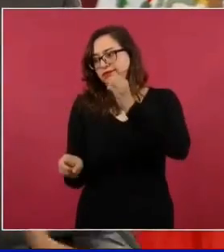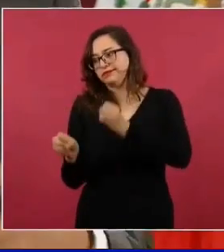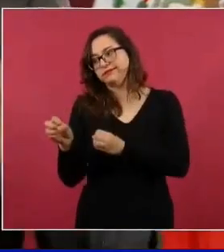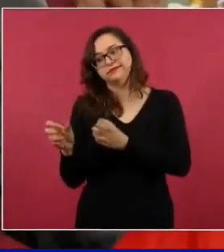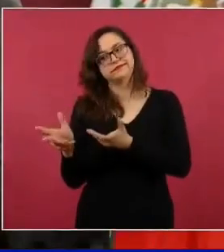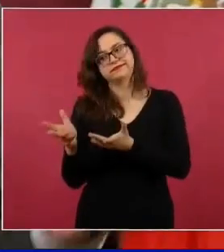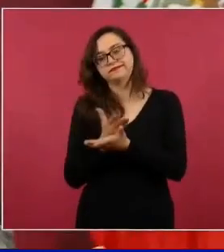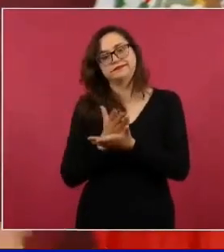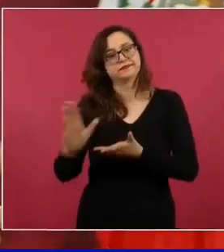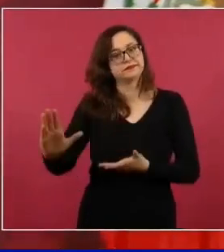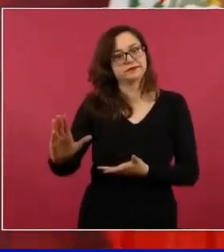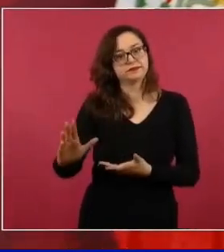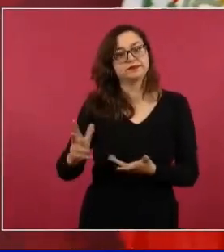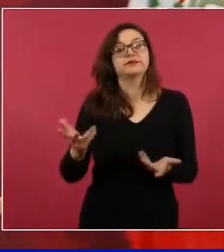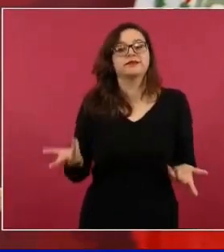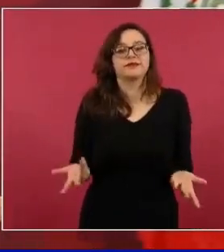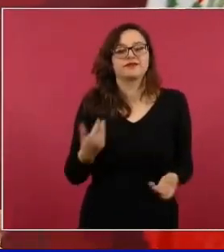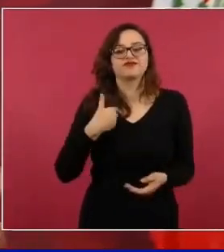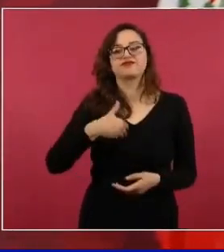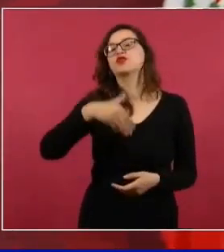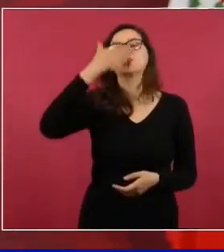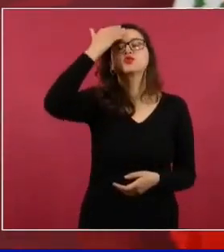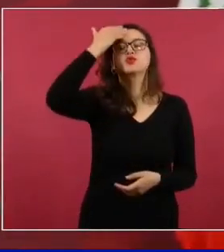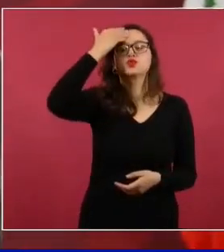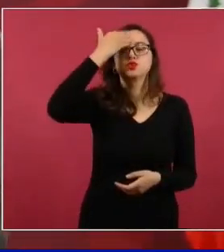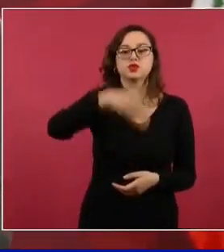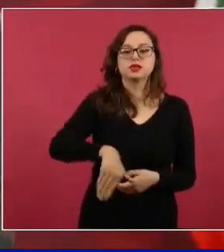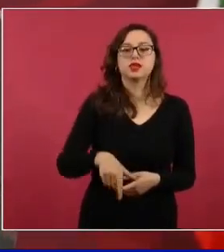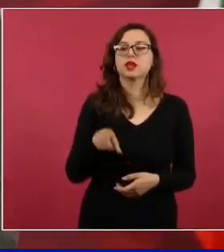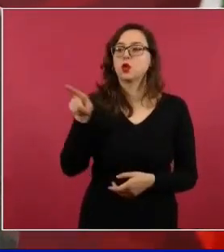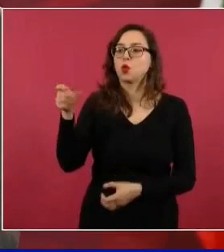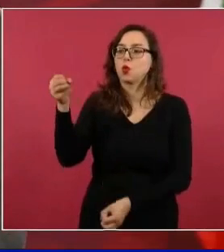Judicial. Imagínense, si no lo voy a saber,